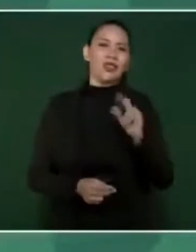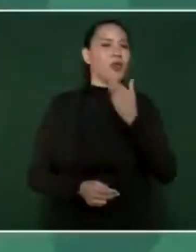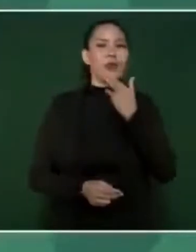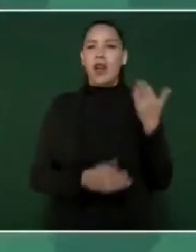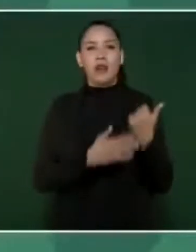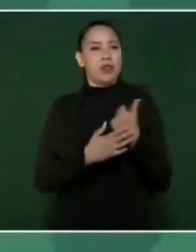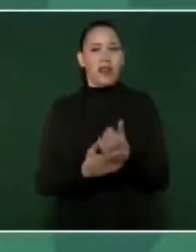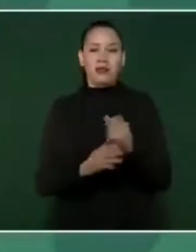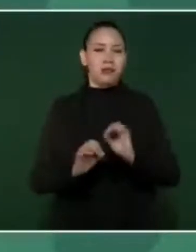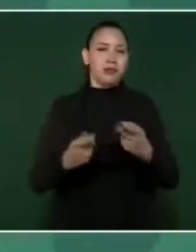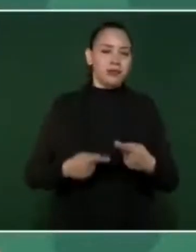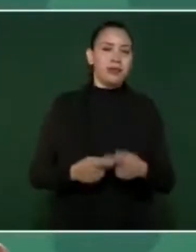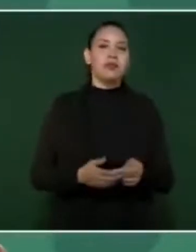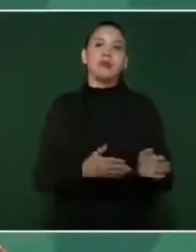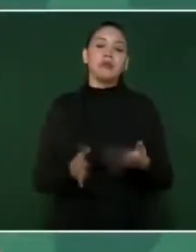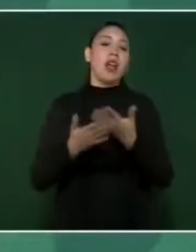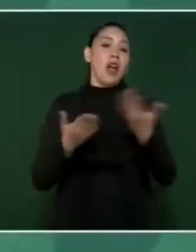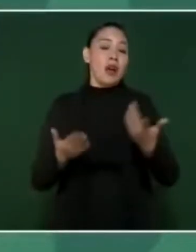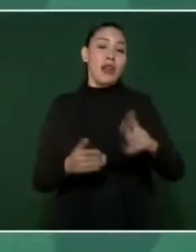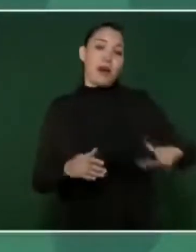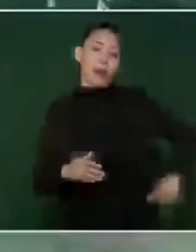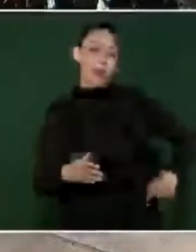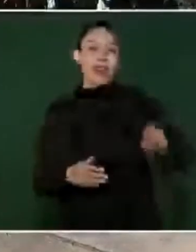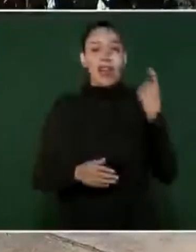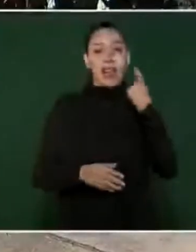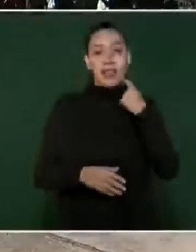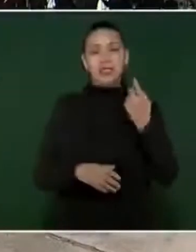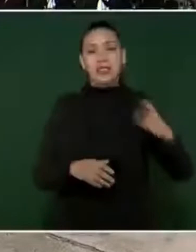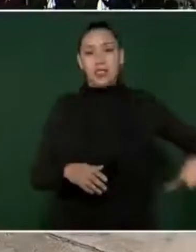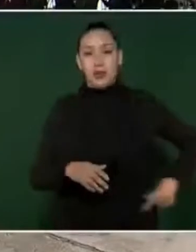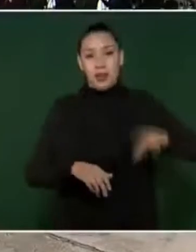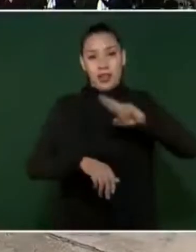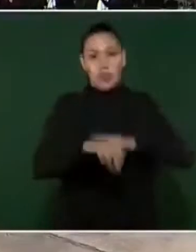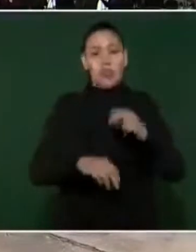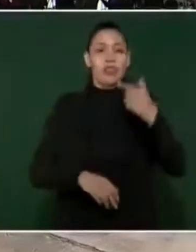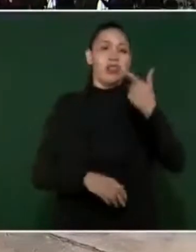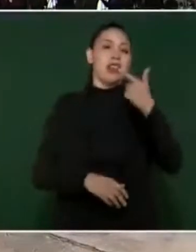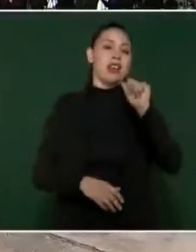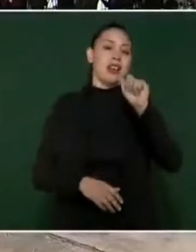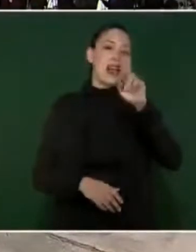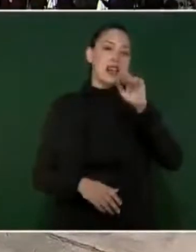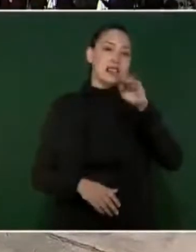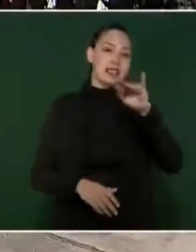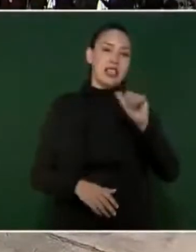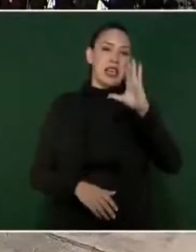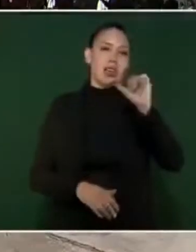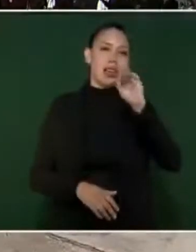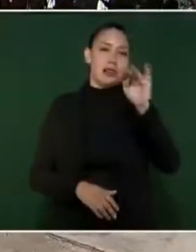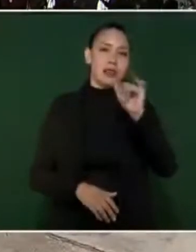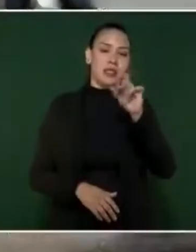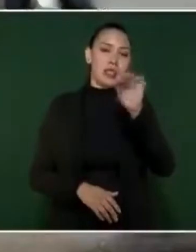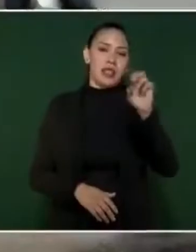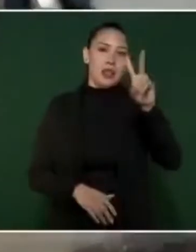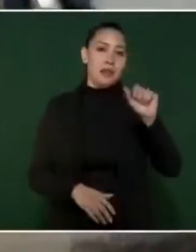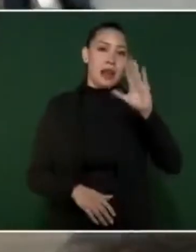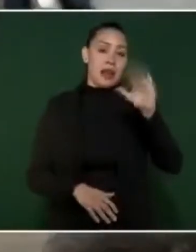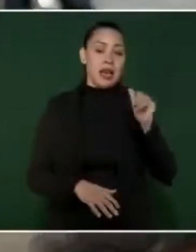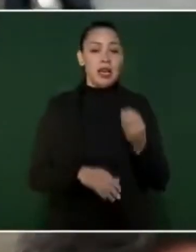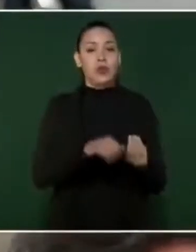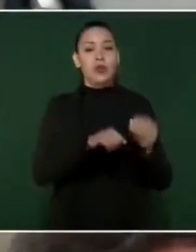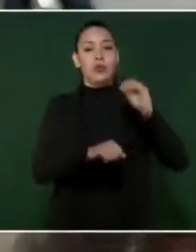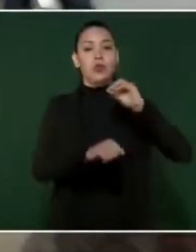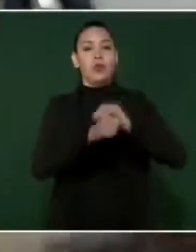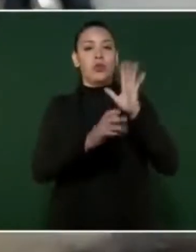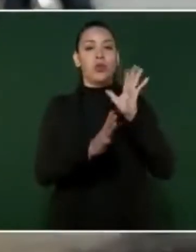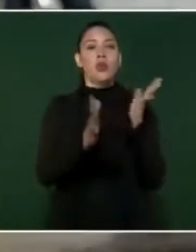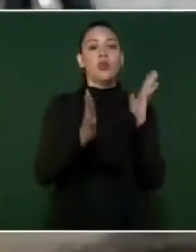Javier García Cabeza de Vaca, ahorita que hablaba de la Fiscalía, hizo varios montajes judiciales. Por ejemplo, en el caso de los periodistas,